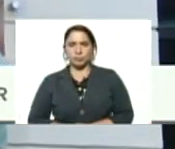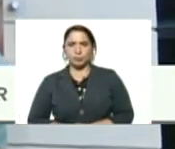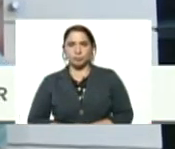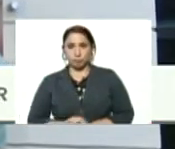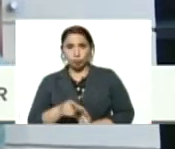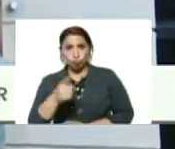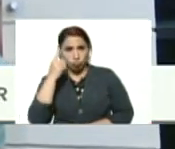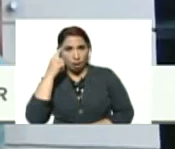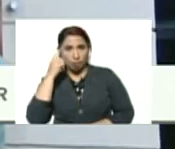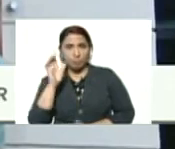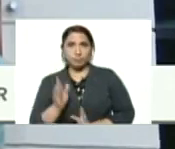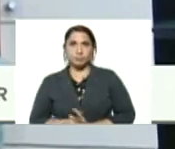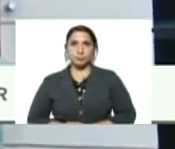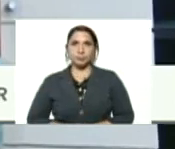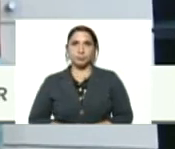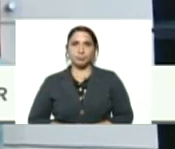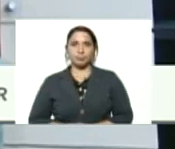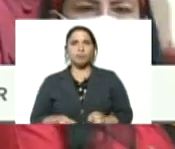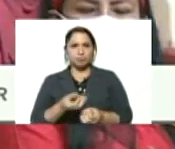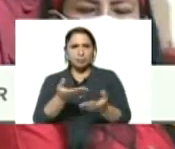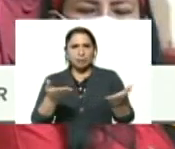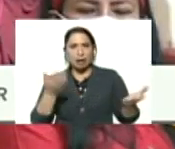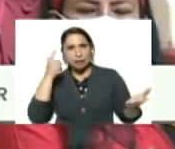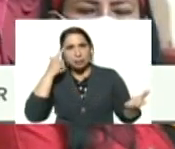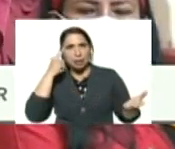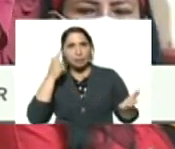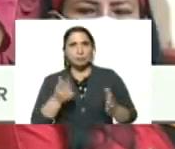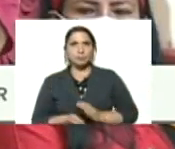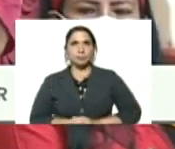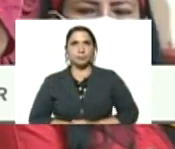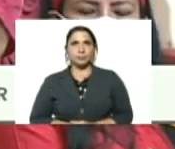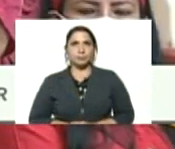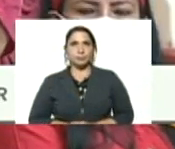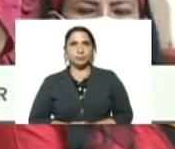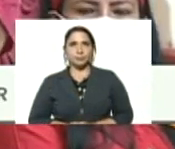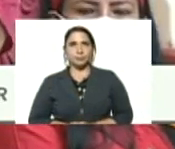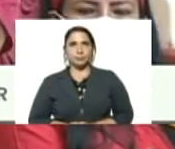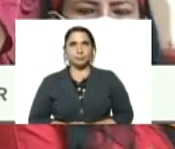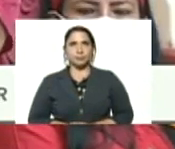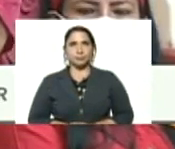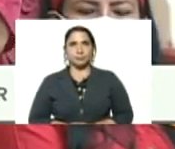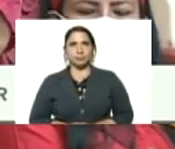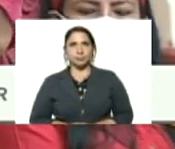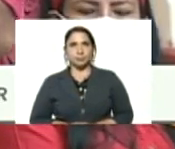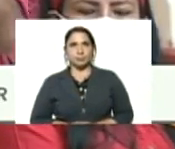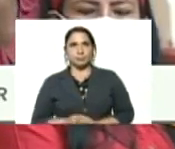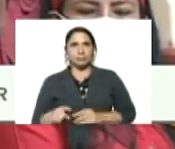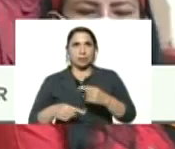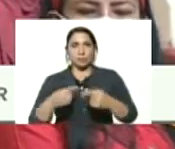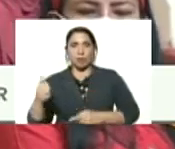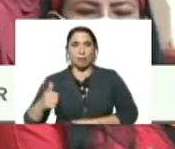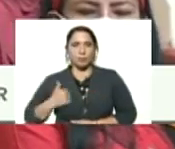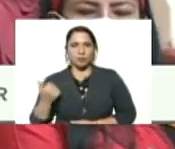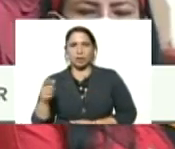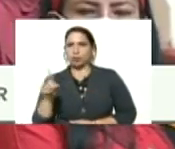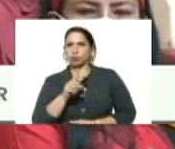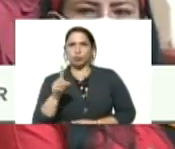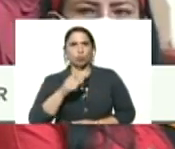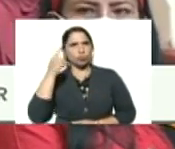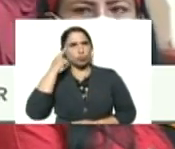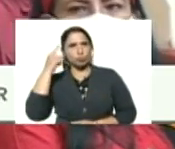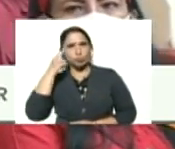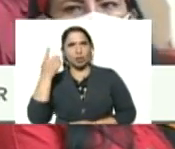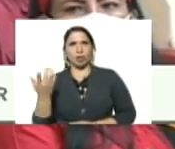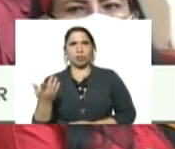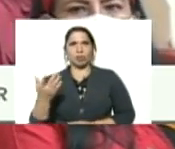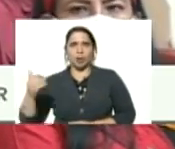sabes. Ellos lo saben. Y lo desaprovecharon. No supieron aprovechar a ese gran hombre,